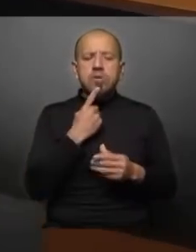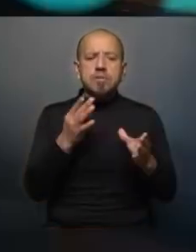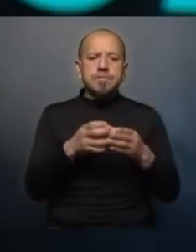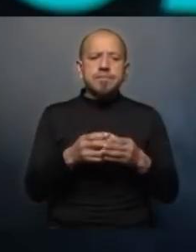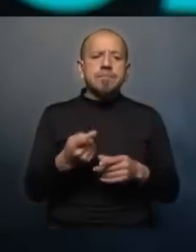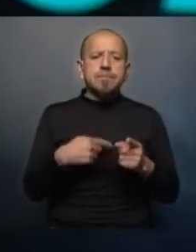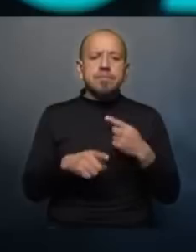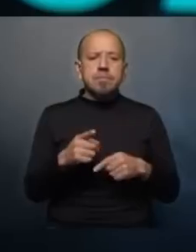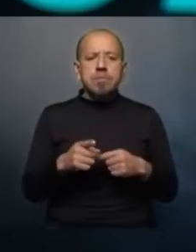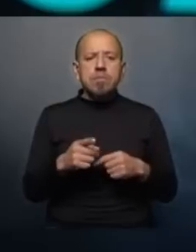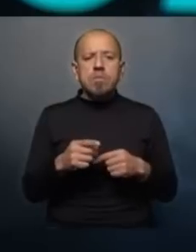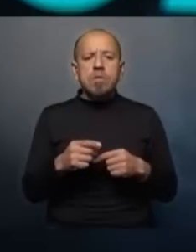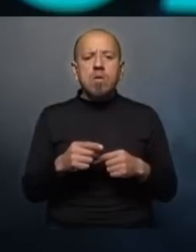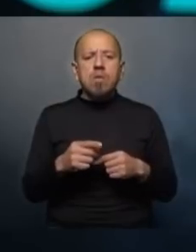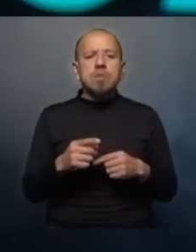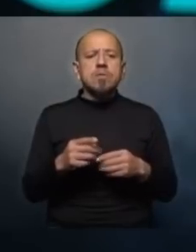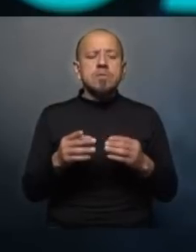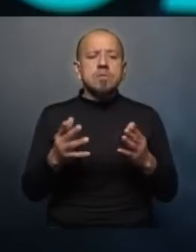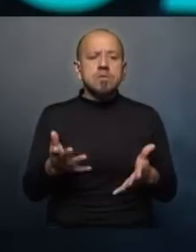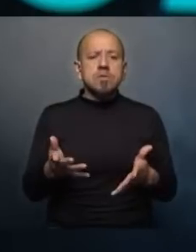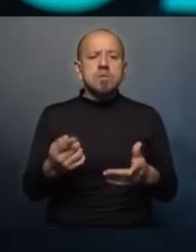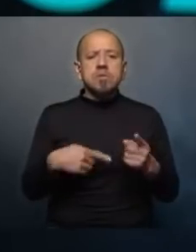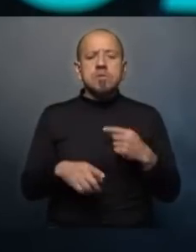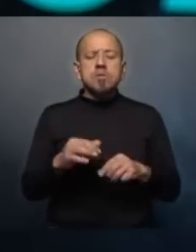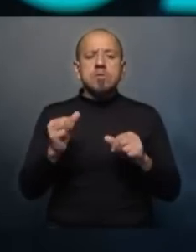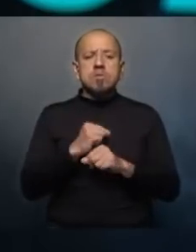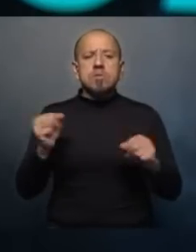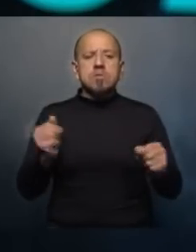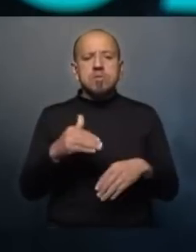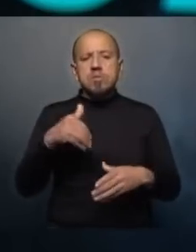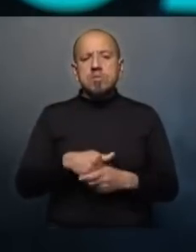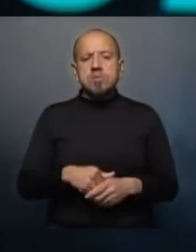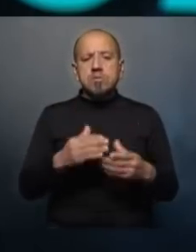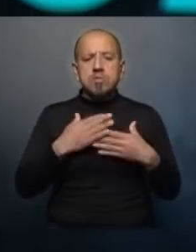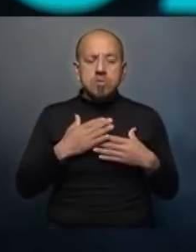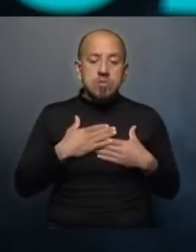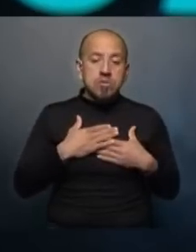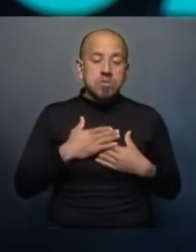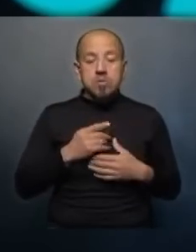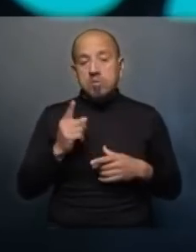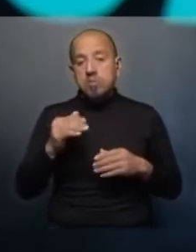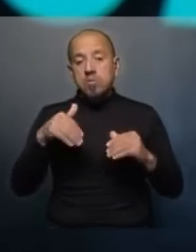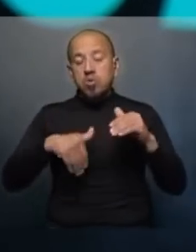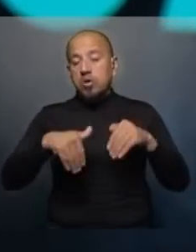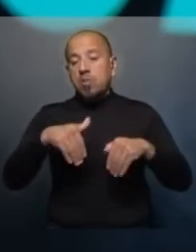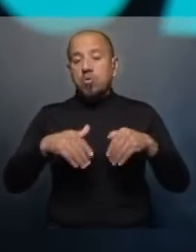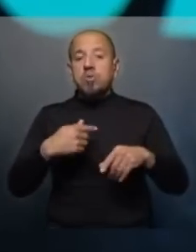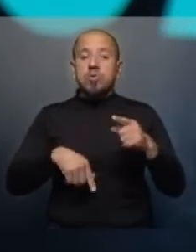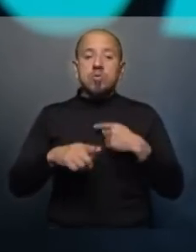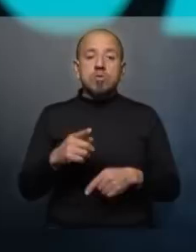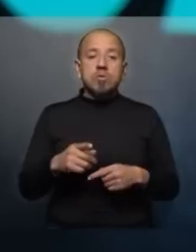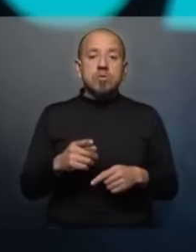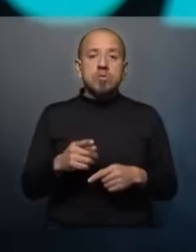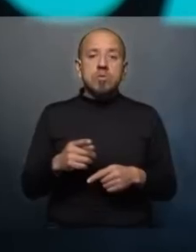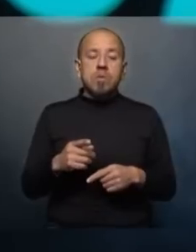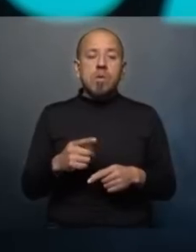este Por supuesto que como todos los ciudadanos y por suerte podemos votar Y tenemos nuestro corazoncito en algún lugar y por lo tanto